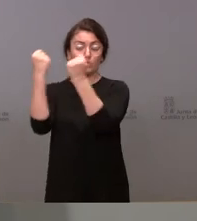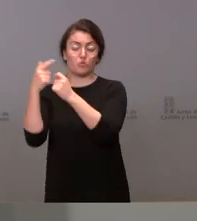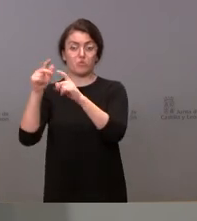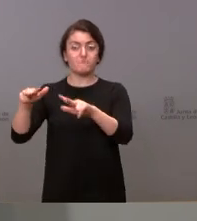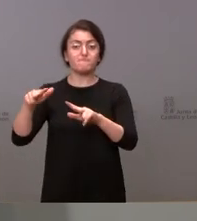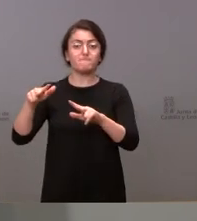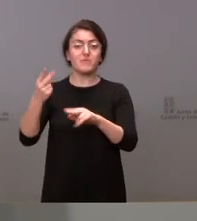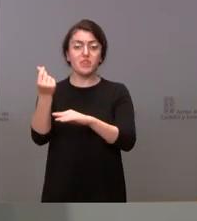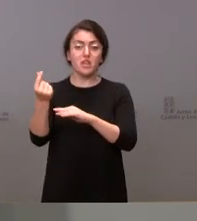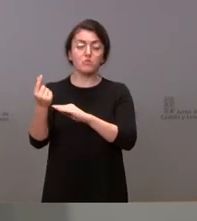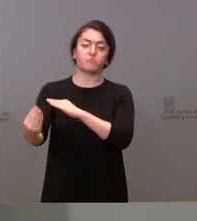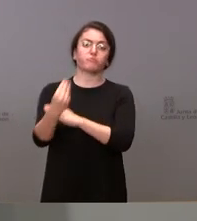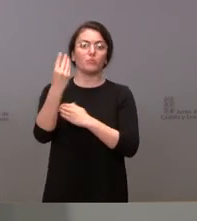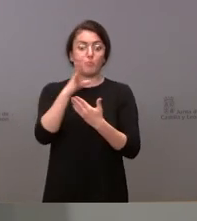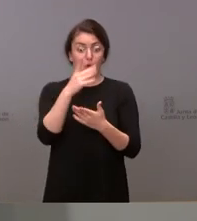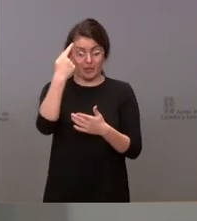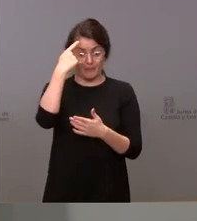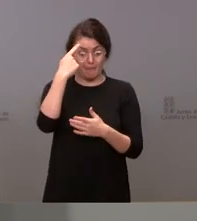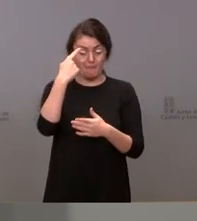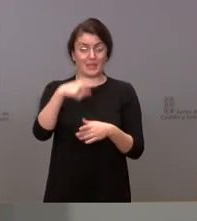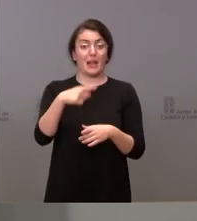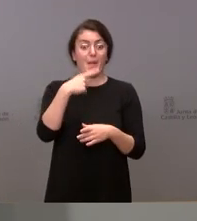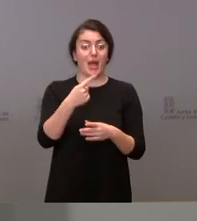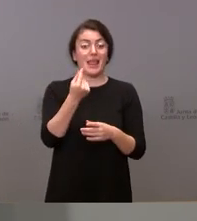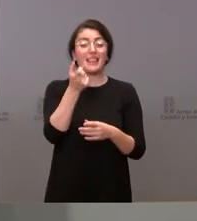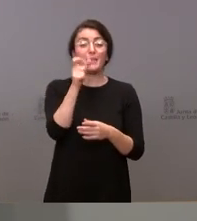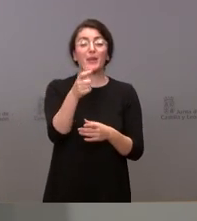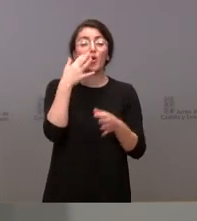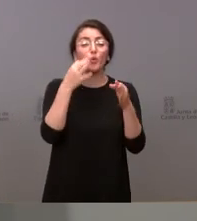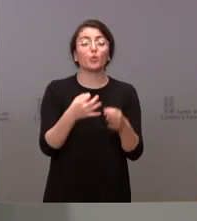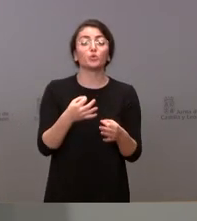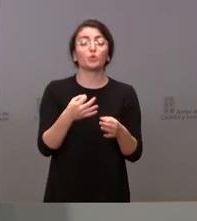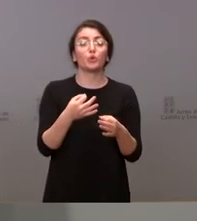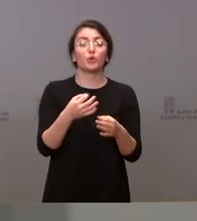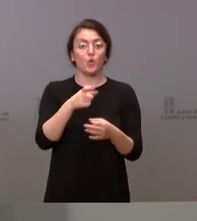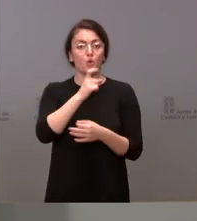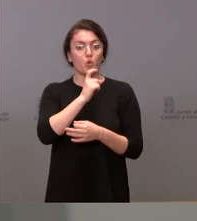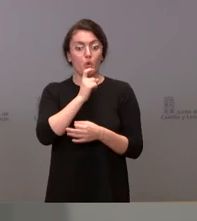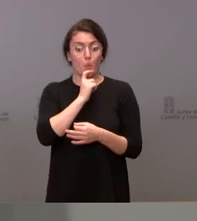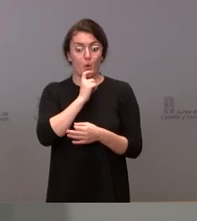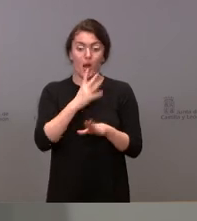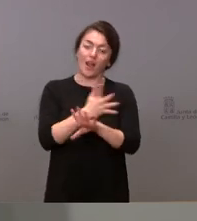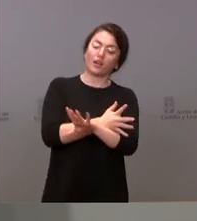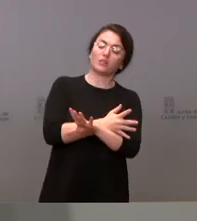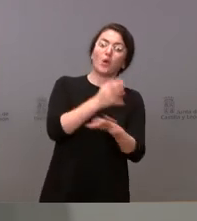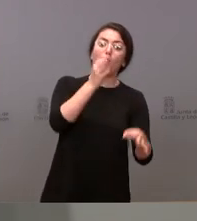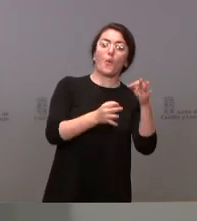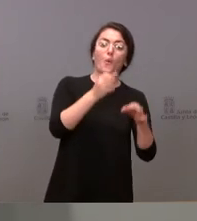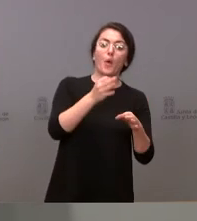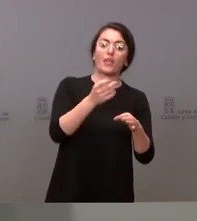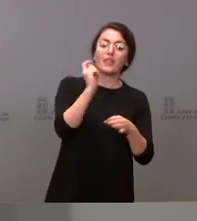Porque para saber el justo y precio tendremos que saber, esperar a que el juez diga, oiga, mire, es que todo este